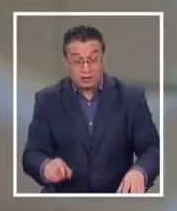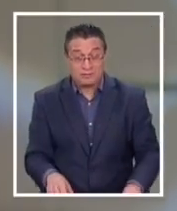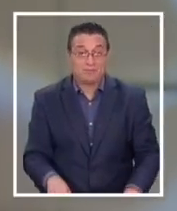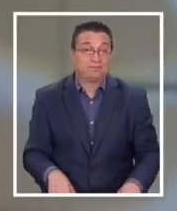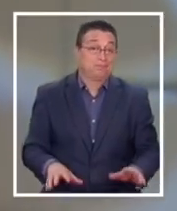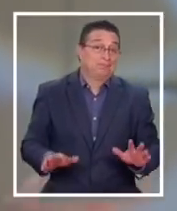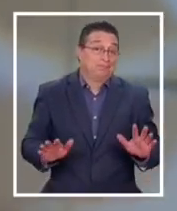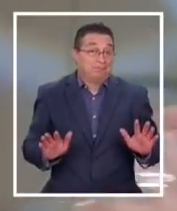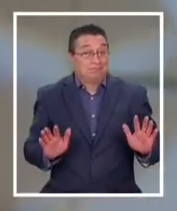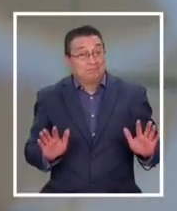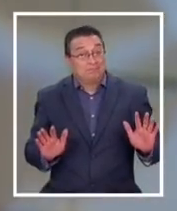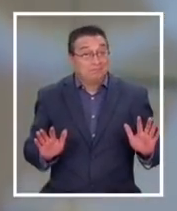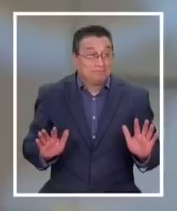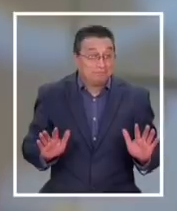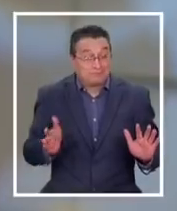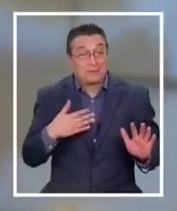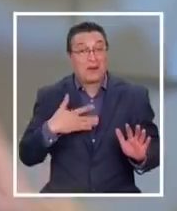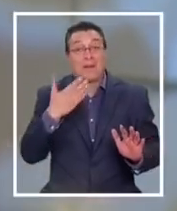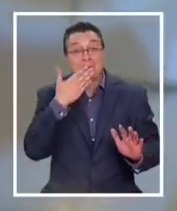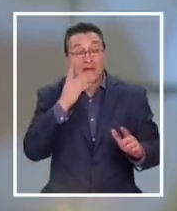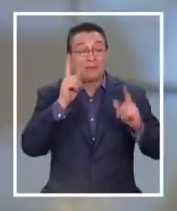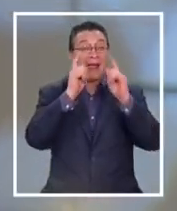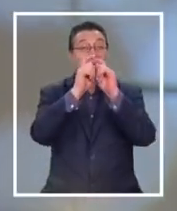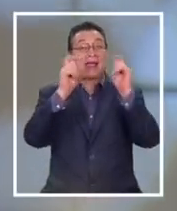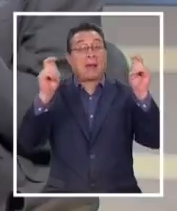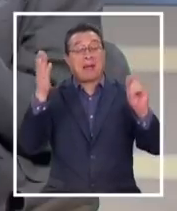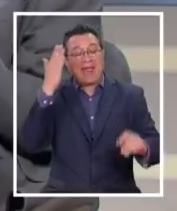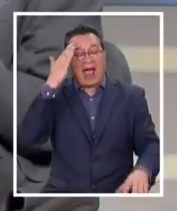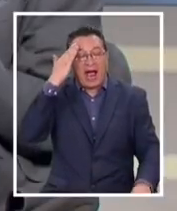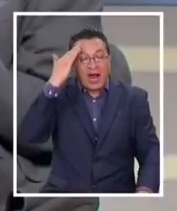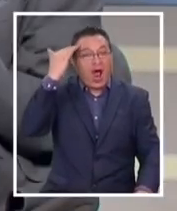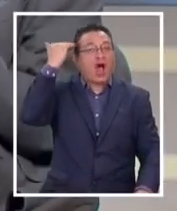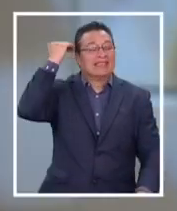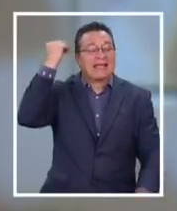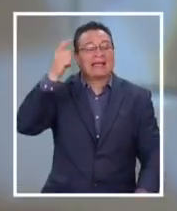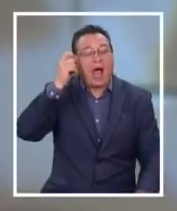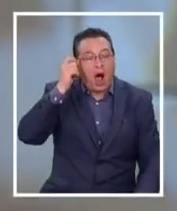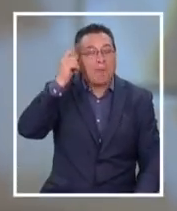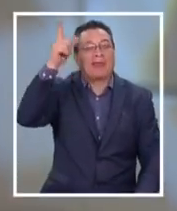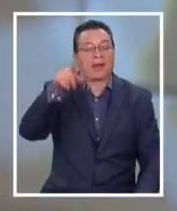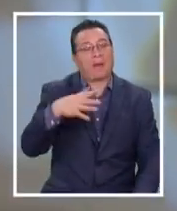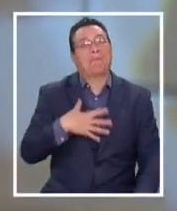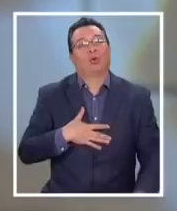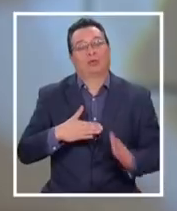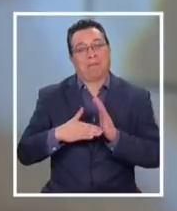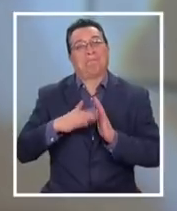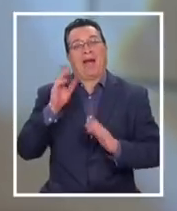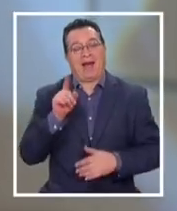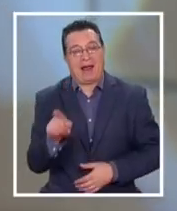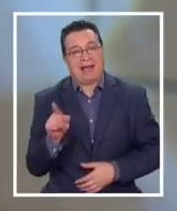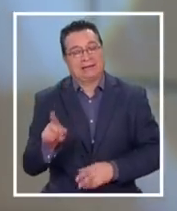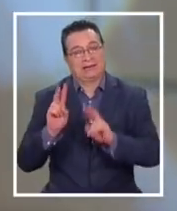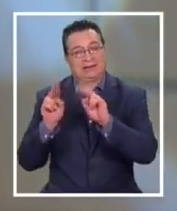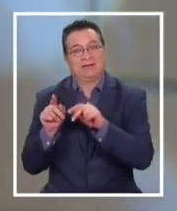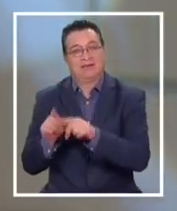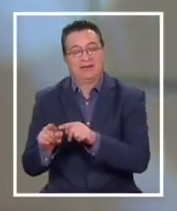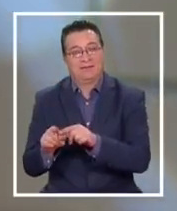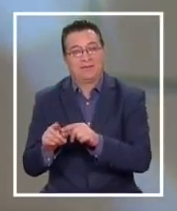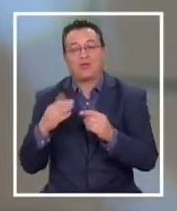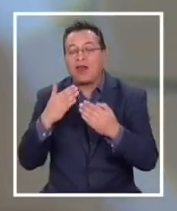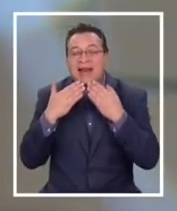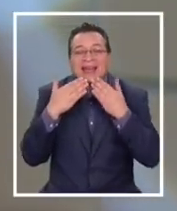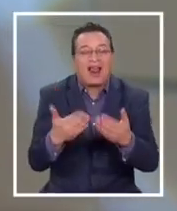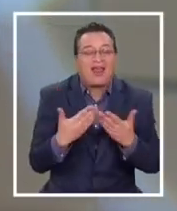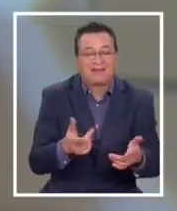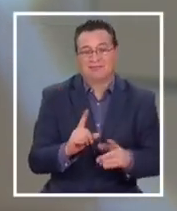No sé, estoy más convencida de las campañas de conciencia, digamos, y de comprender... que efectivamente yo